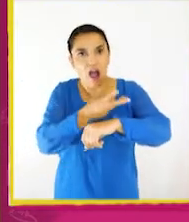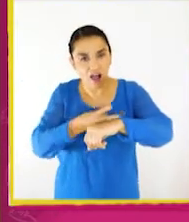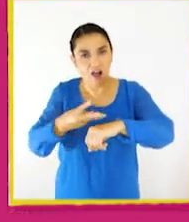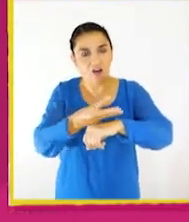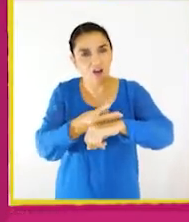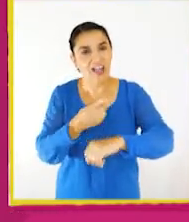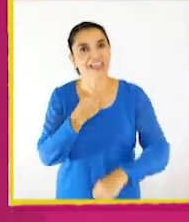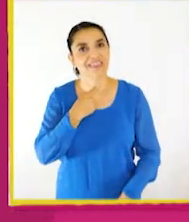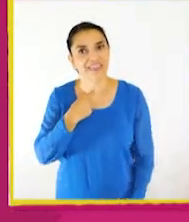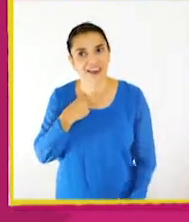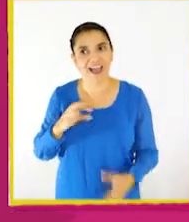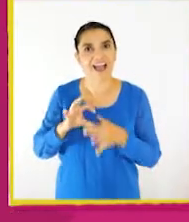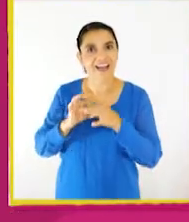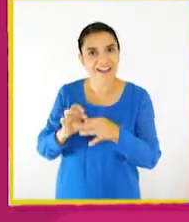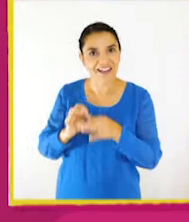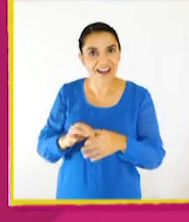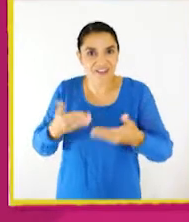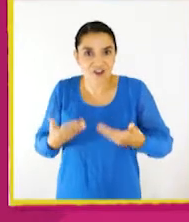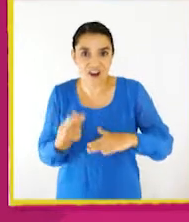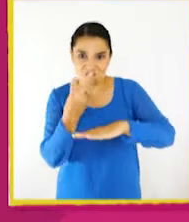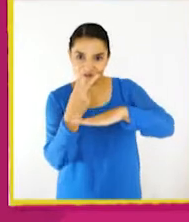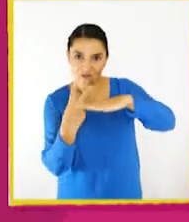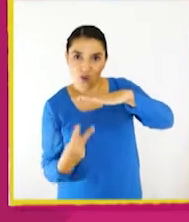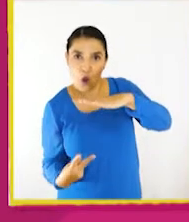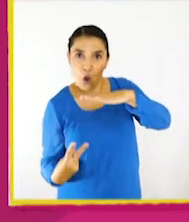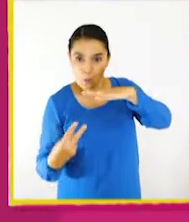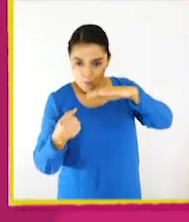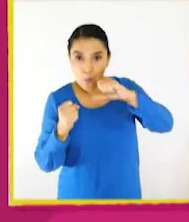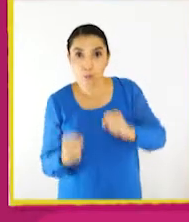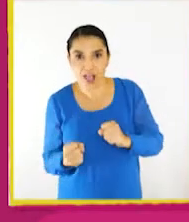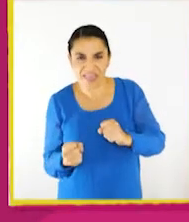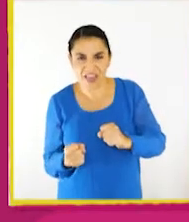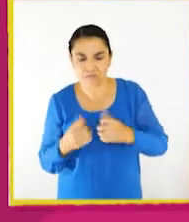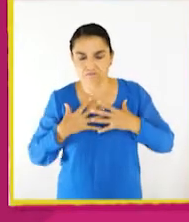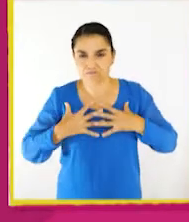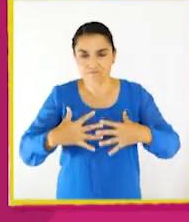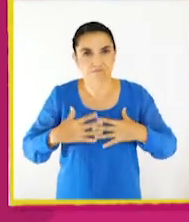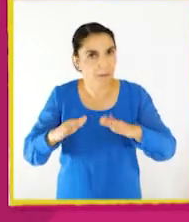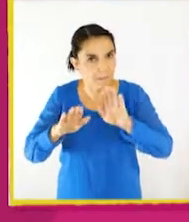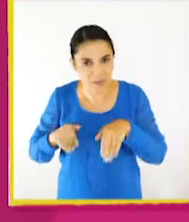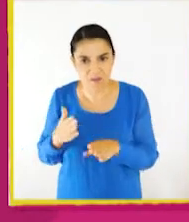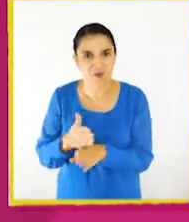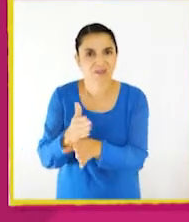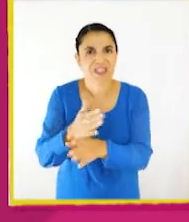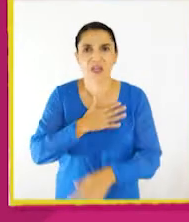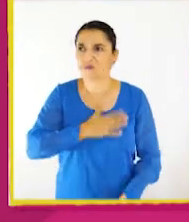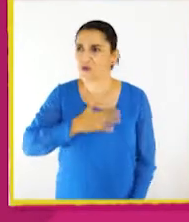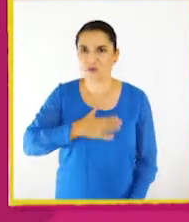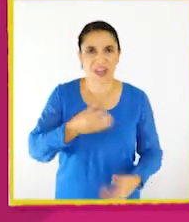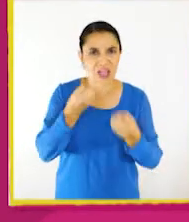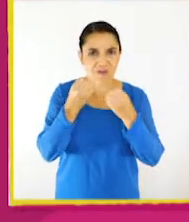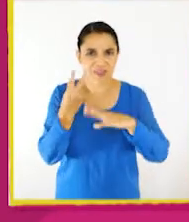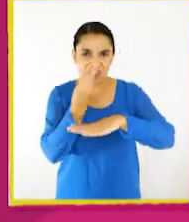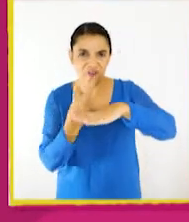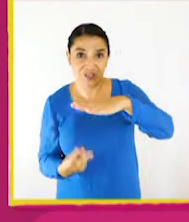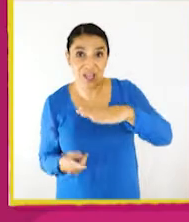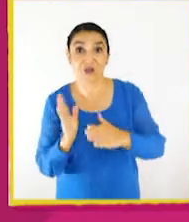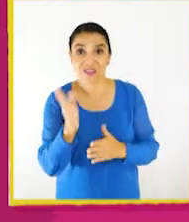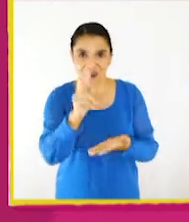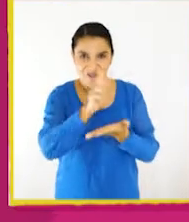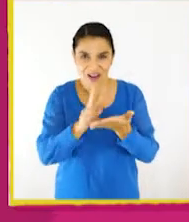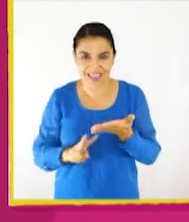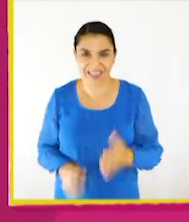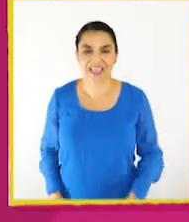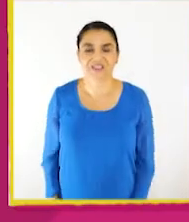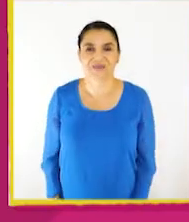¡Qué interesante! Gracias a él, hoy los buzos pueden respirar bajo el agua, igual que los peces. ¡Me encantaría aprender a bucear!